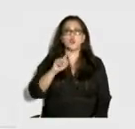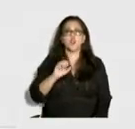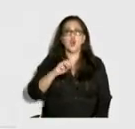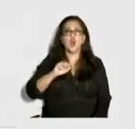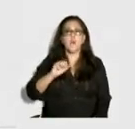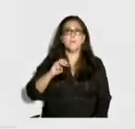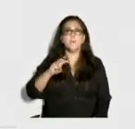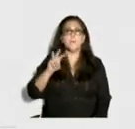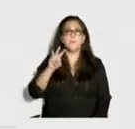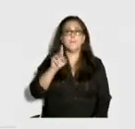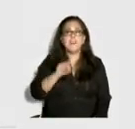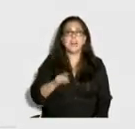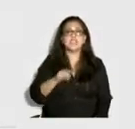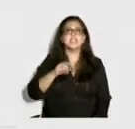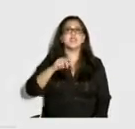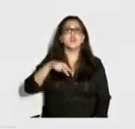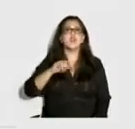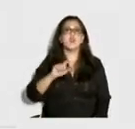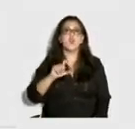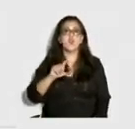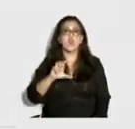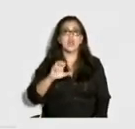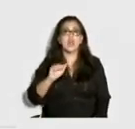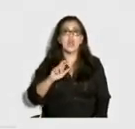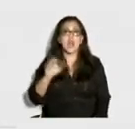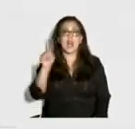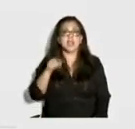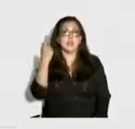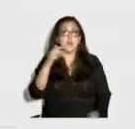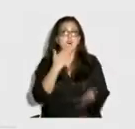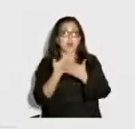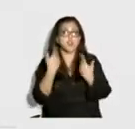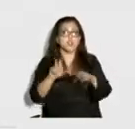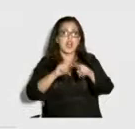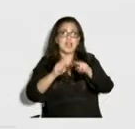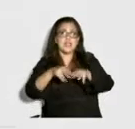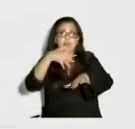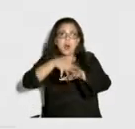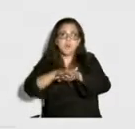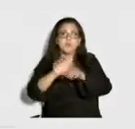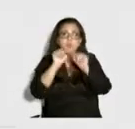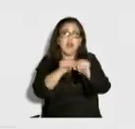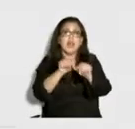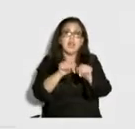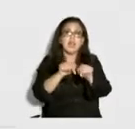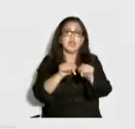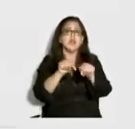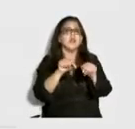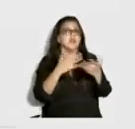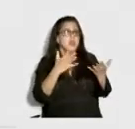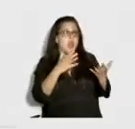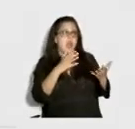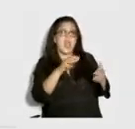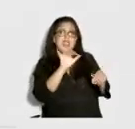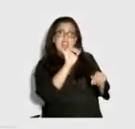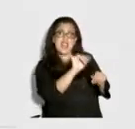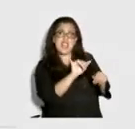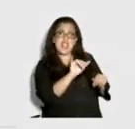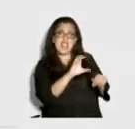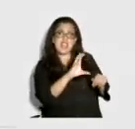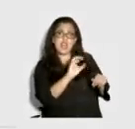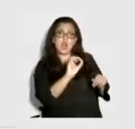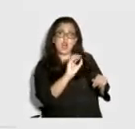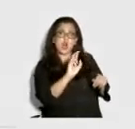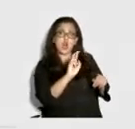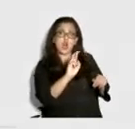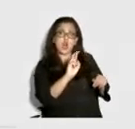esta estimación de mezcla amerindia en estas otras regiones del genoma, encontramos que en el cromosoma Y de los varones chilenos